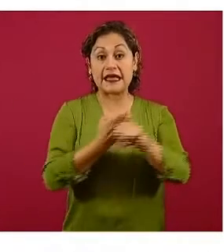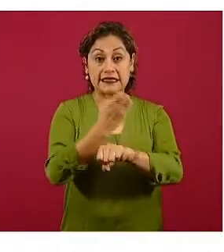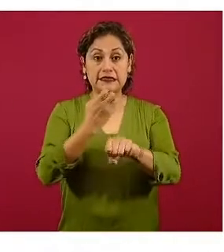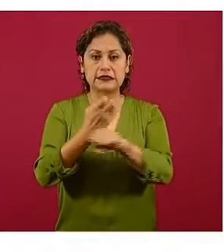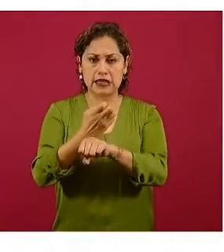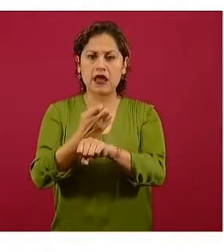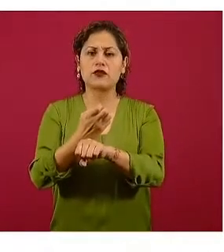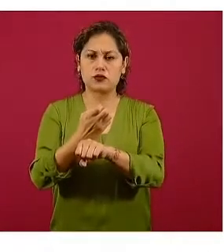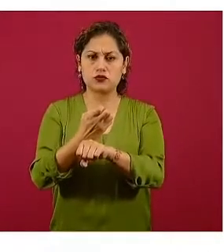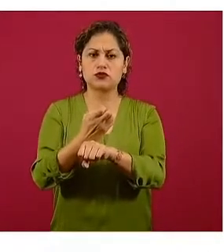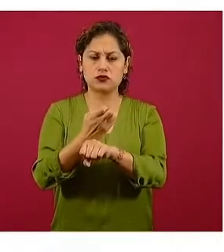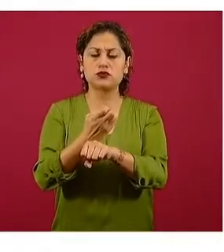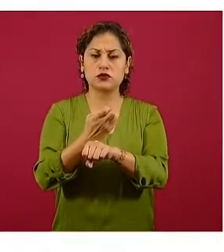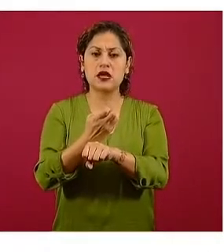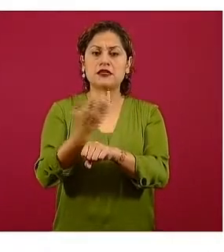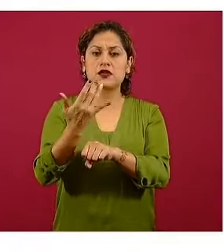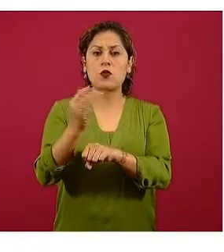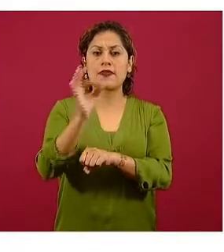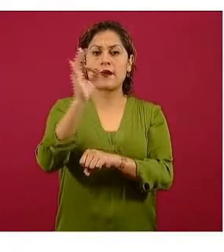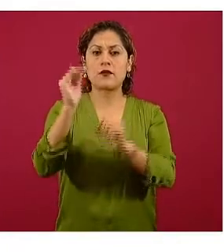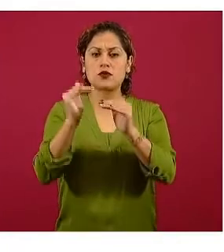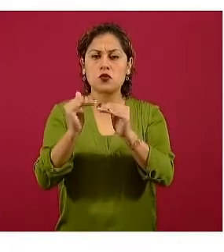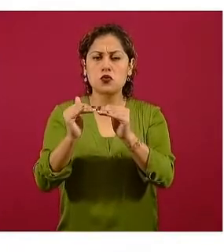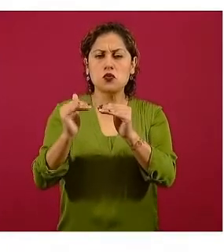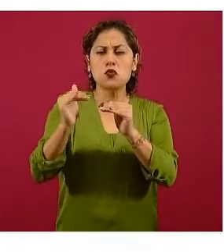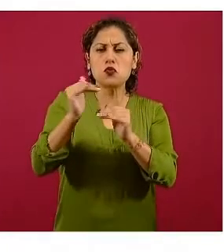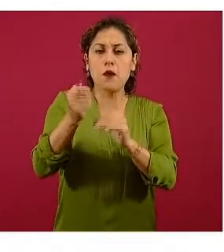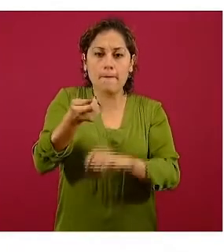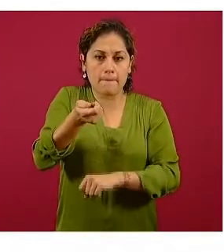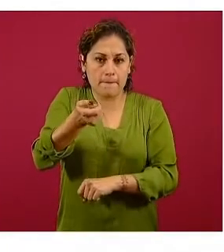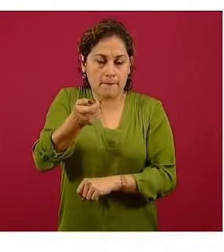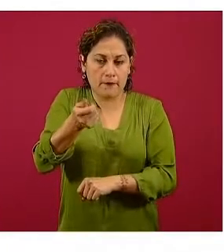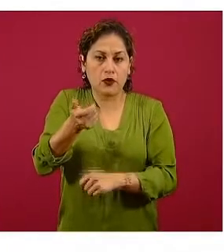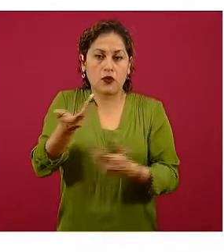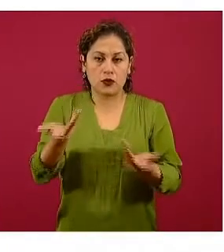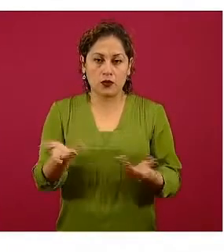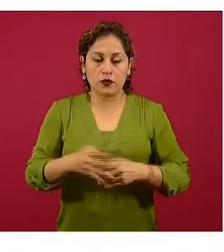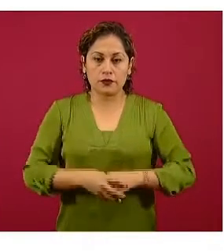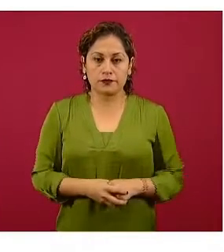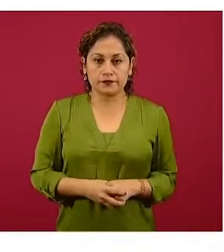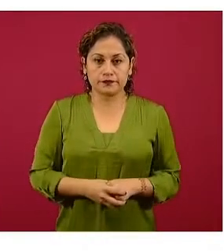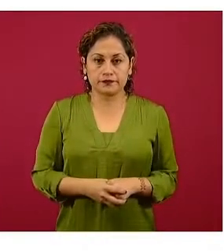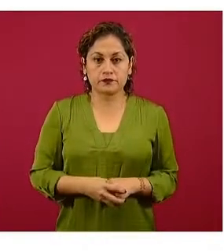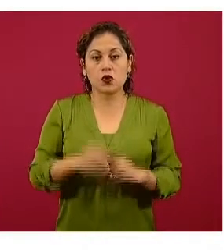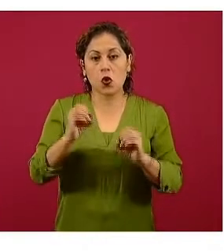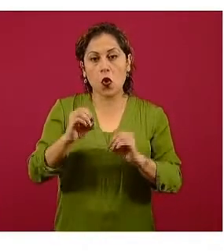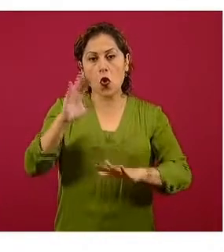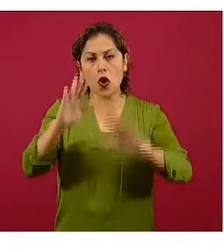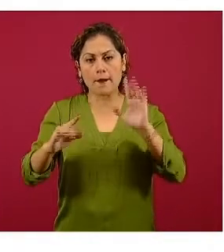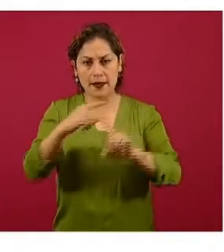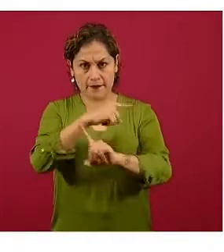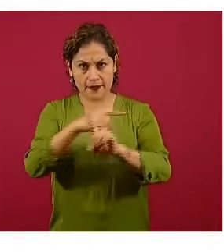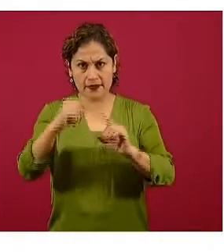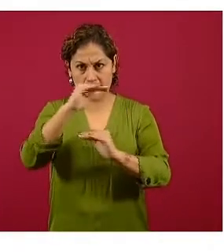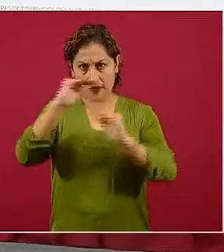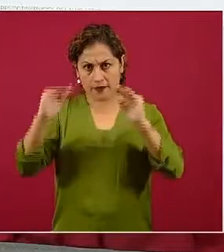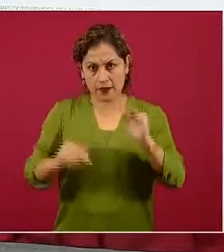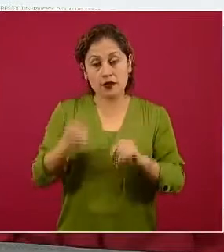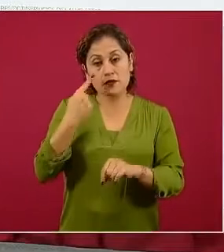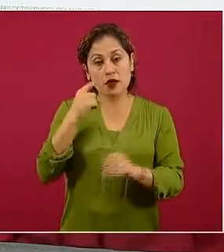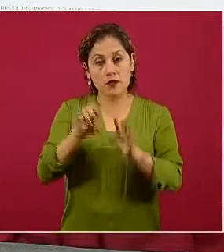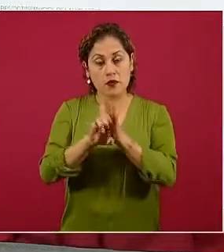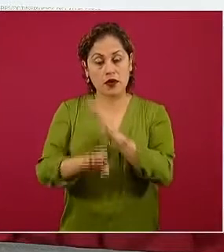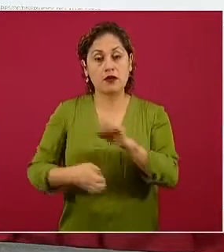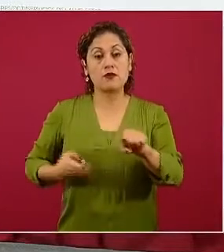este 50%, apenas superando el 50% o digamos con la mitad de sus camas ocupadas, el estado de